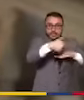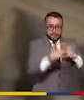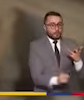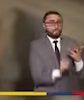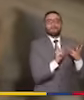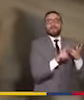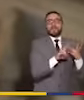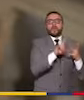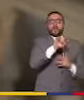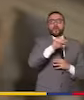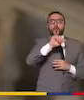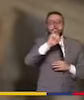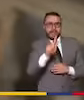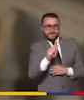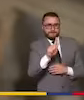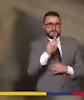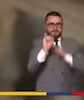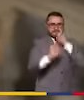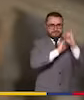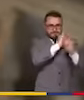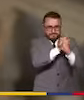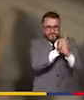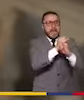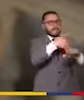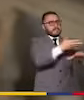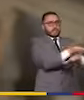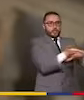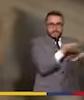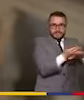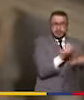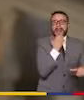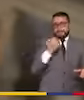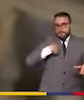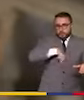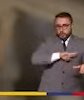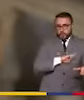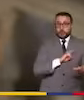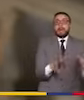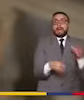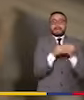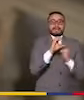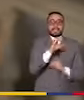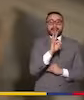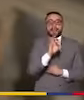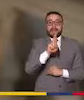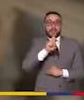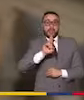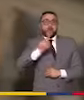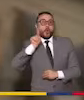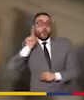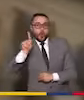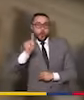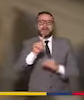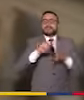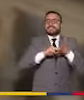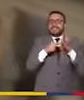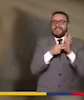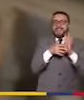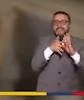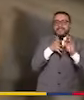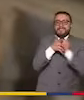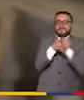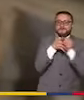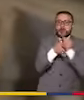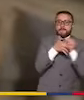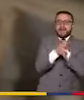solicitudes de UIAF extranjeras, como la nuestra, y los CTR-1, informes de transacciones de